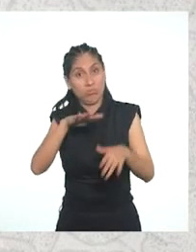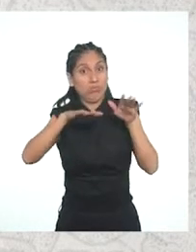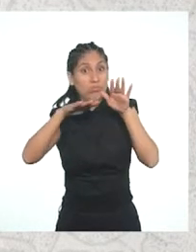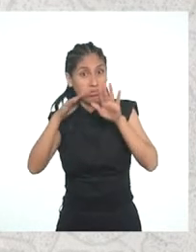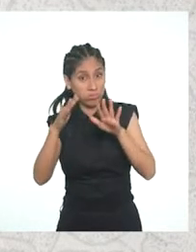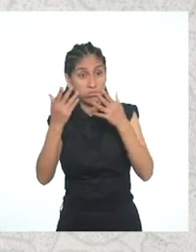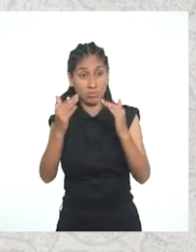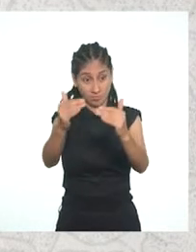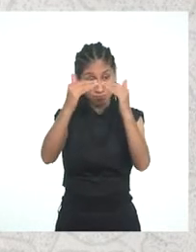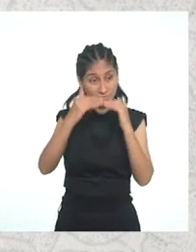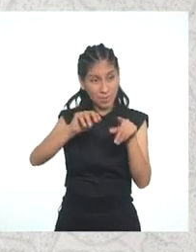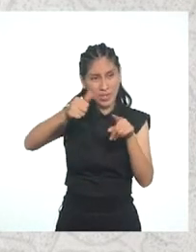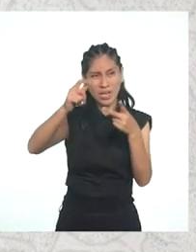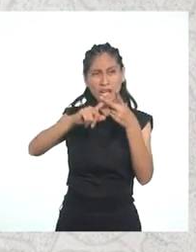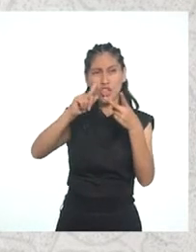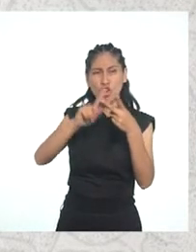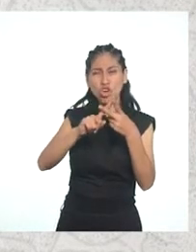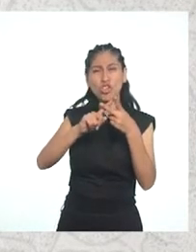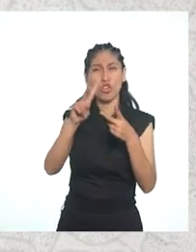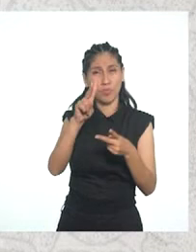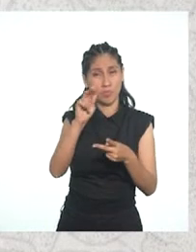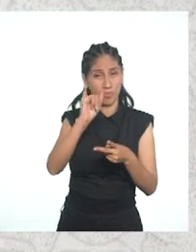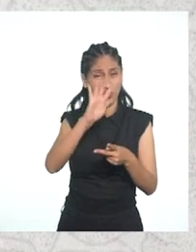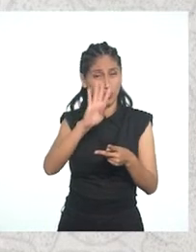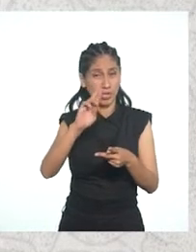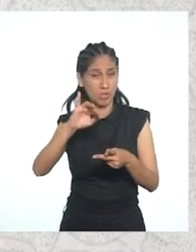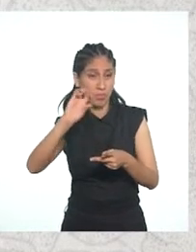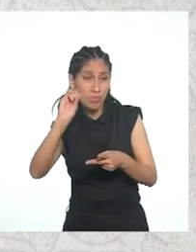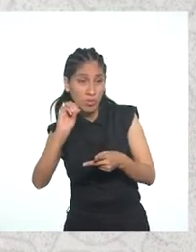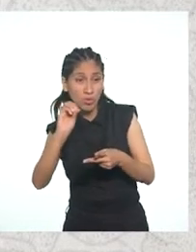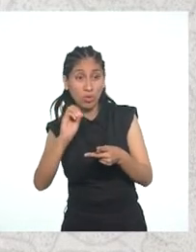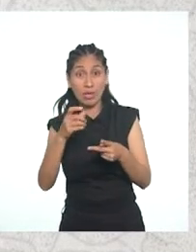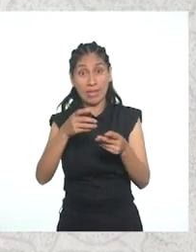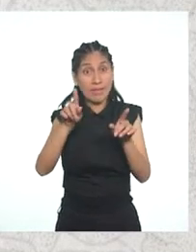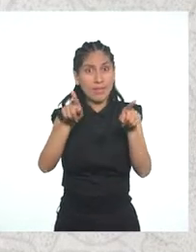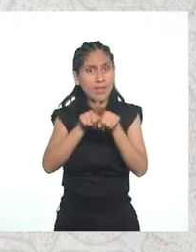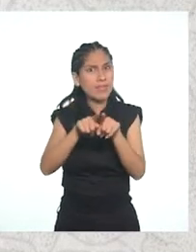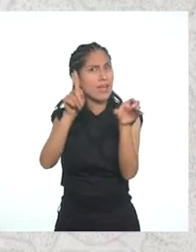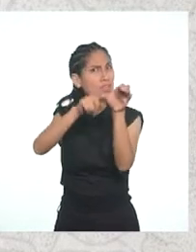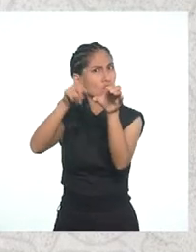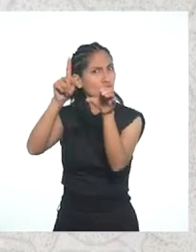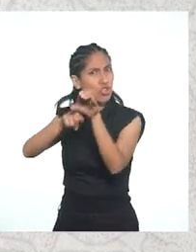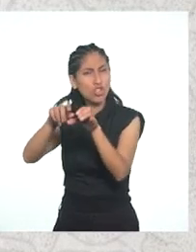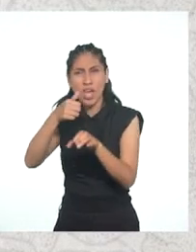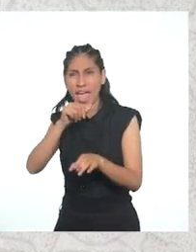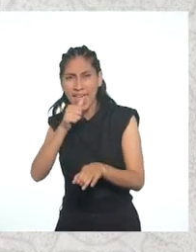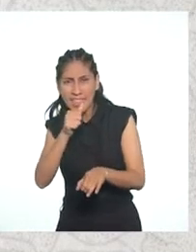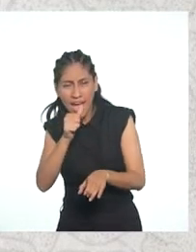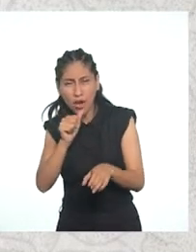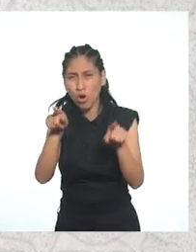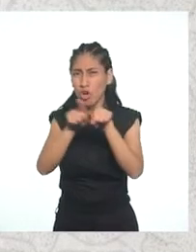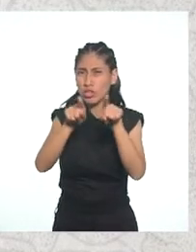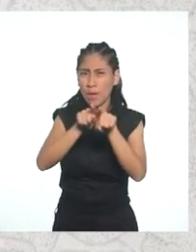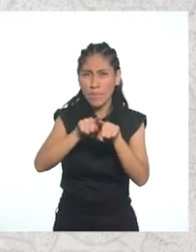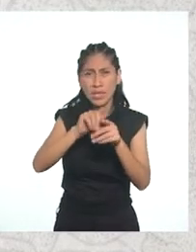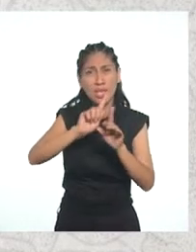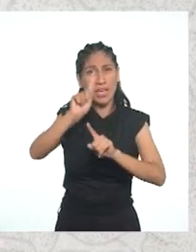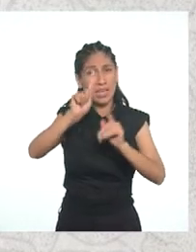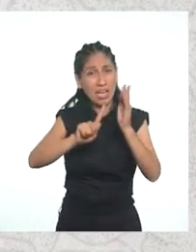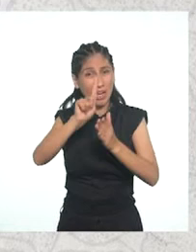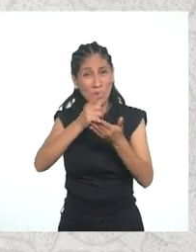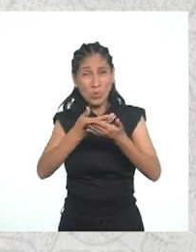el cólera y se encuentran generalmente en fuentes de agua o alimentos que han sido contaminados